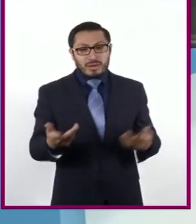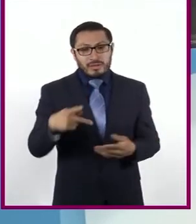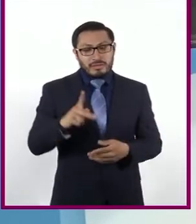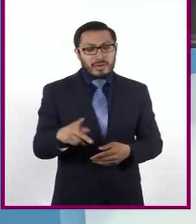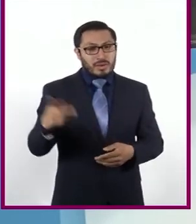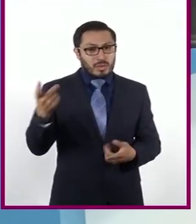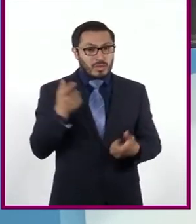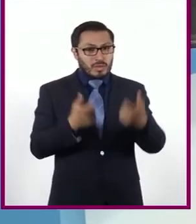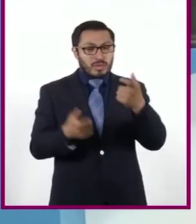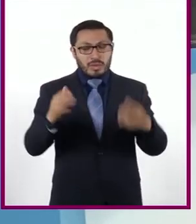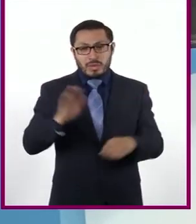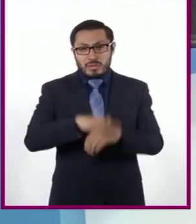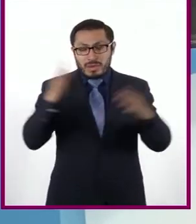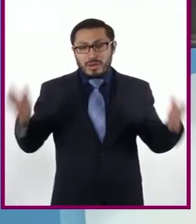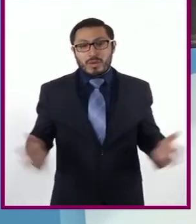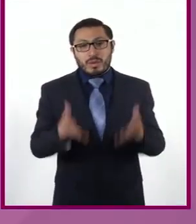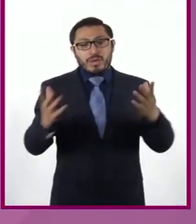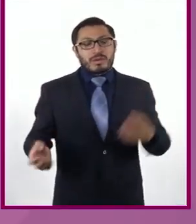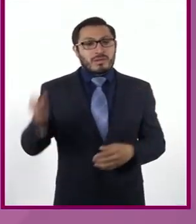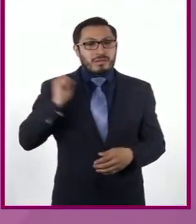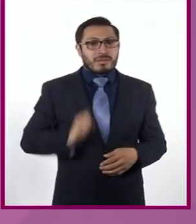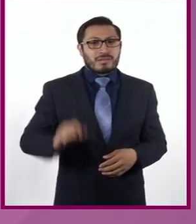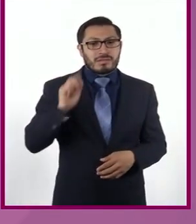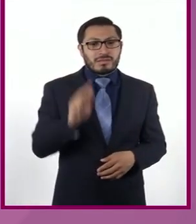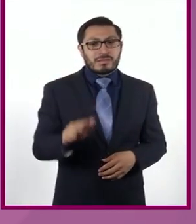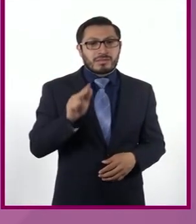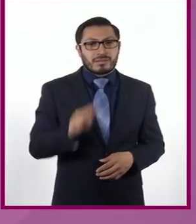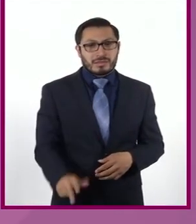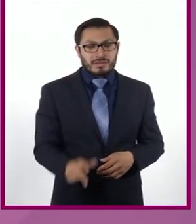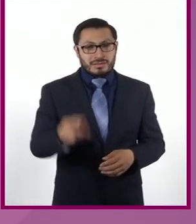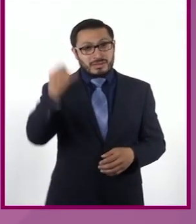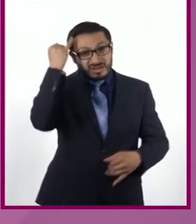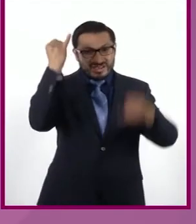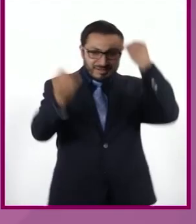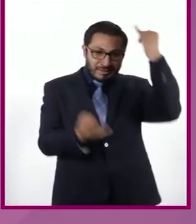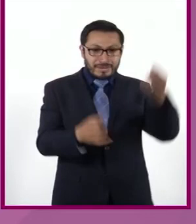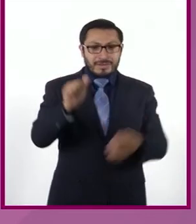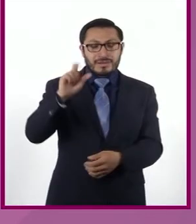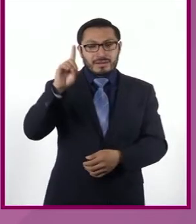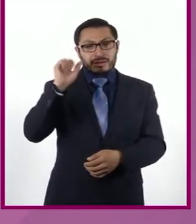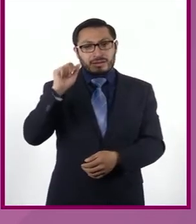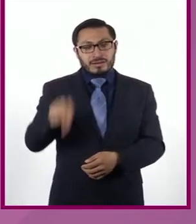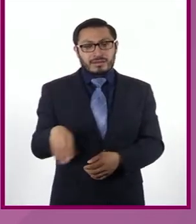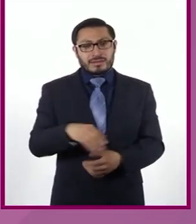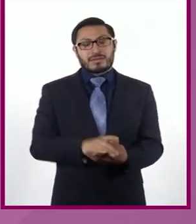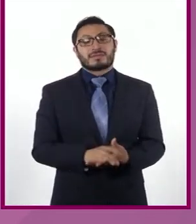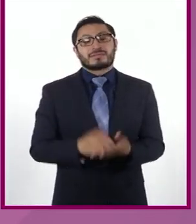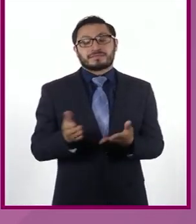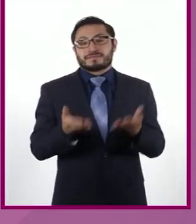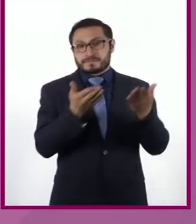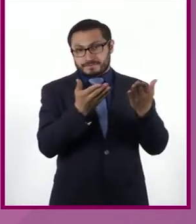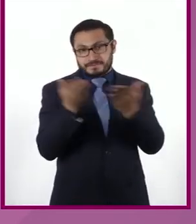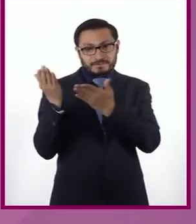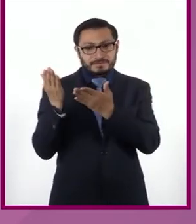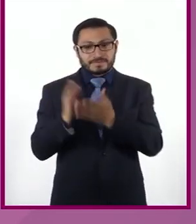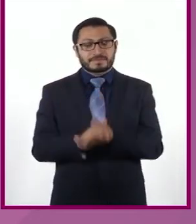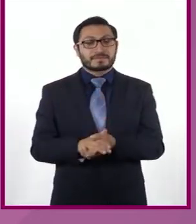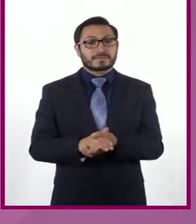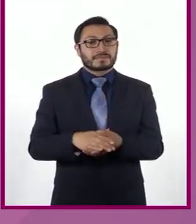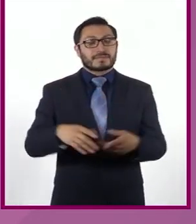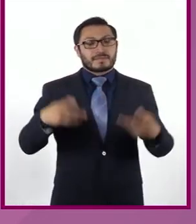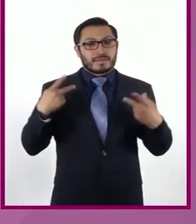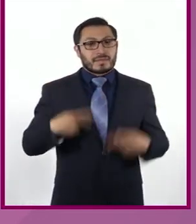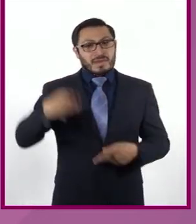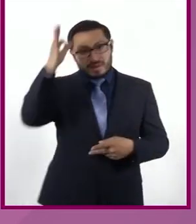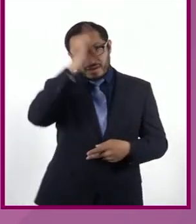mayor impulso lo tendría en el siglo XVIII, con las ideas de Adam Smith, quien fue un economista y